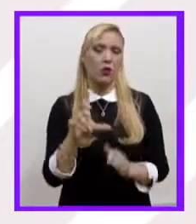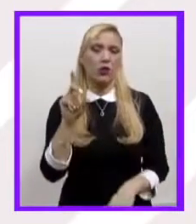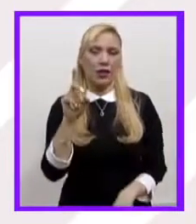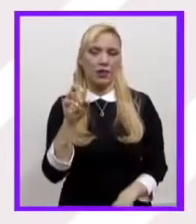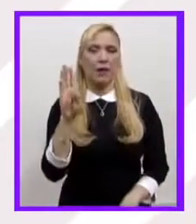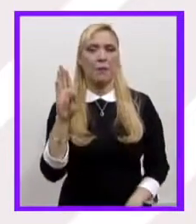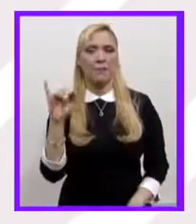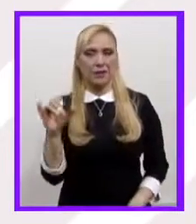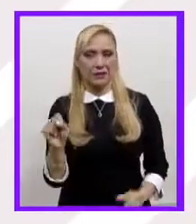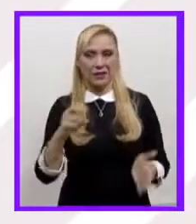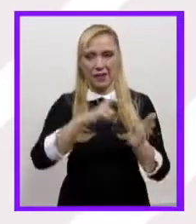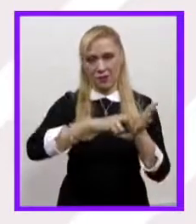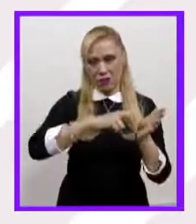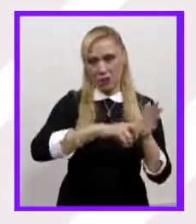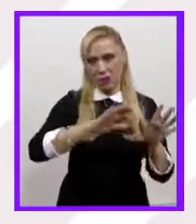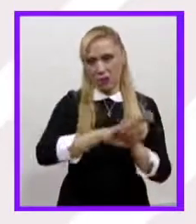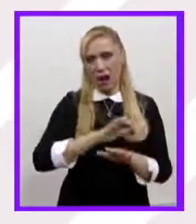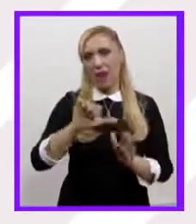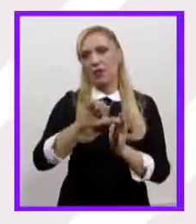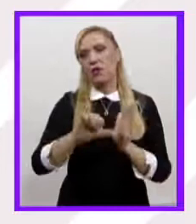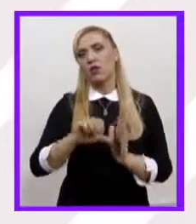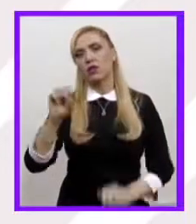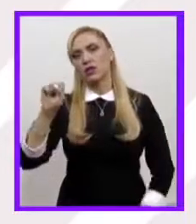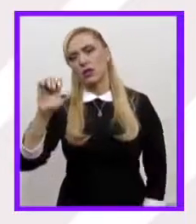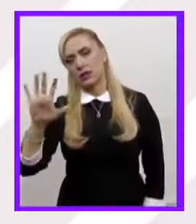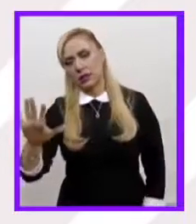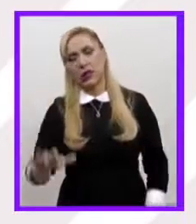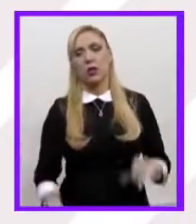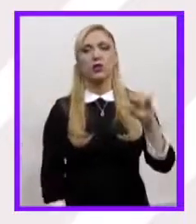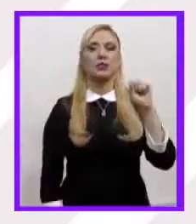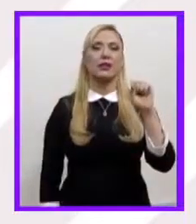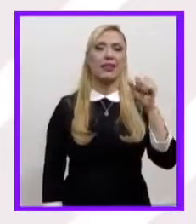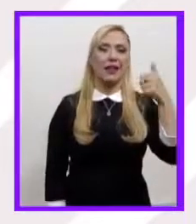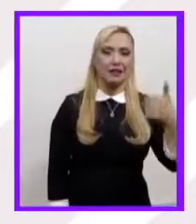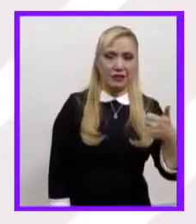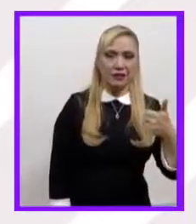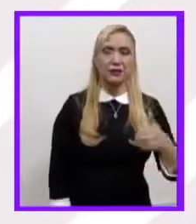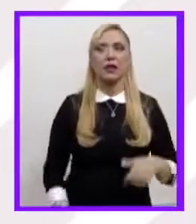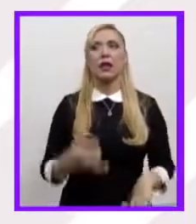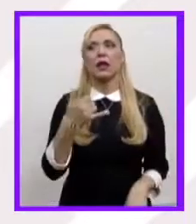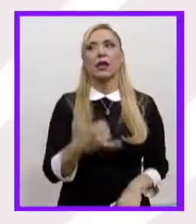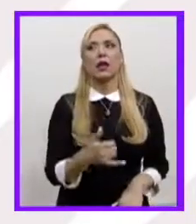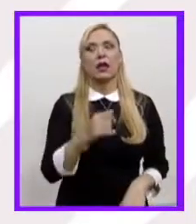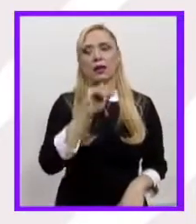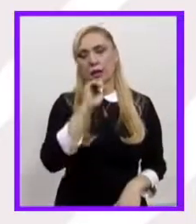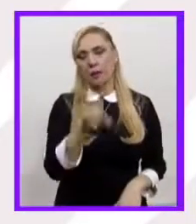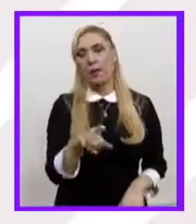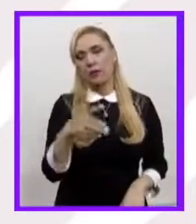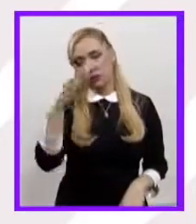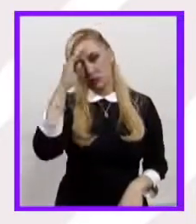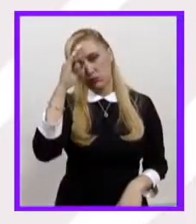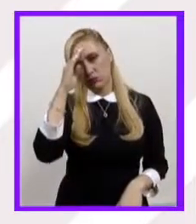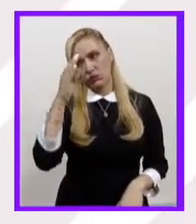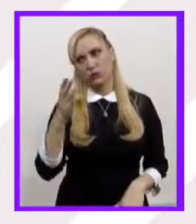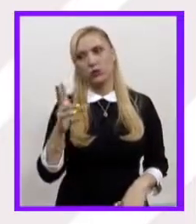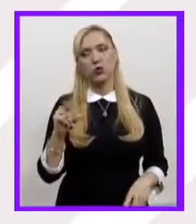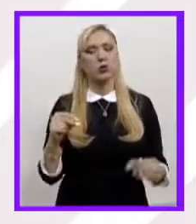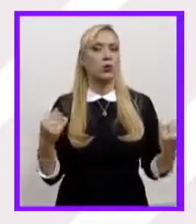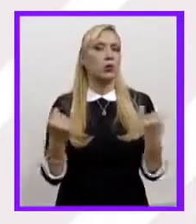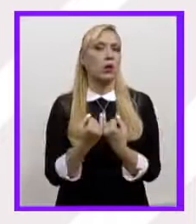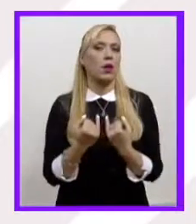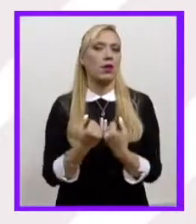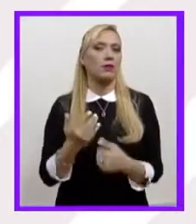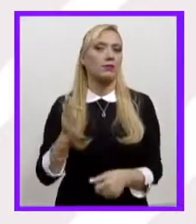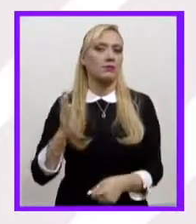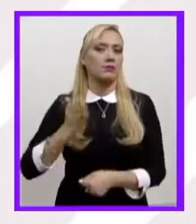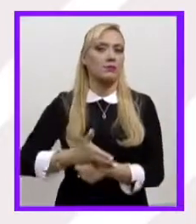bis, reformar los artículos 65 y 66 y por supuesto estamos considerando que no es lo mismo la sanción